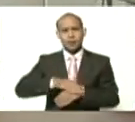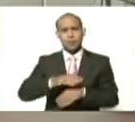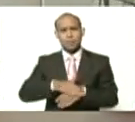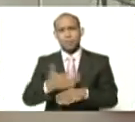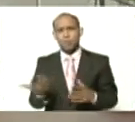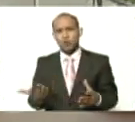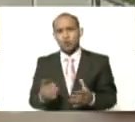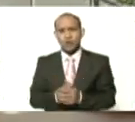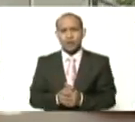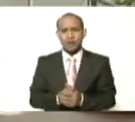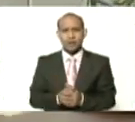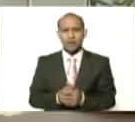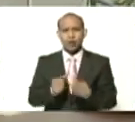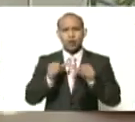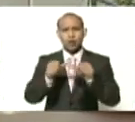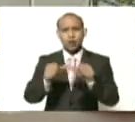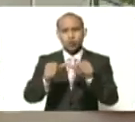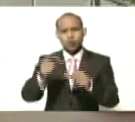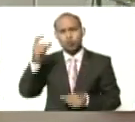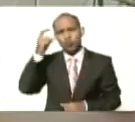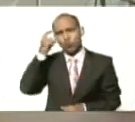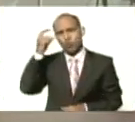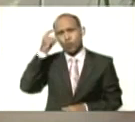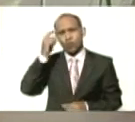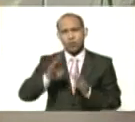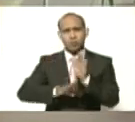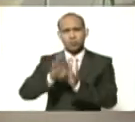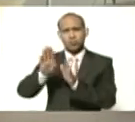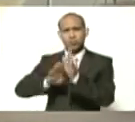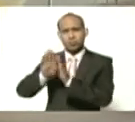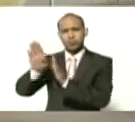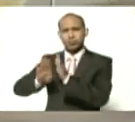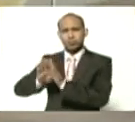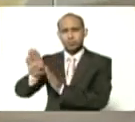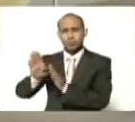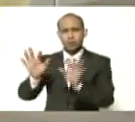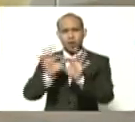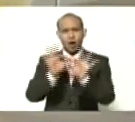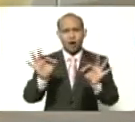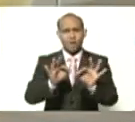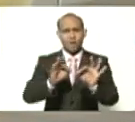pasa un día en que, afianzadas en su poder mediático,